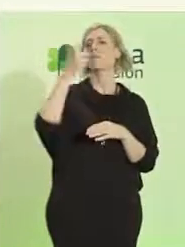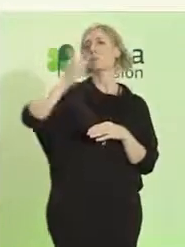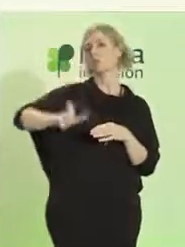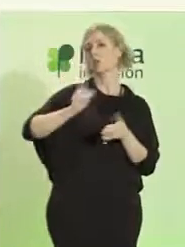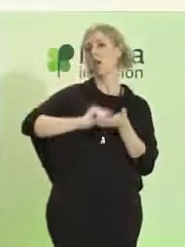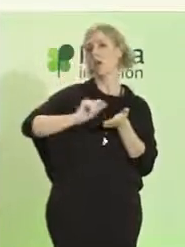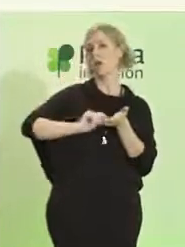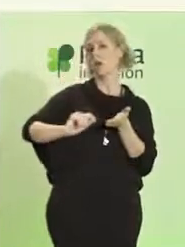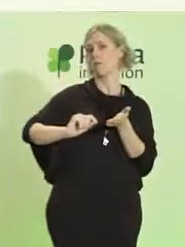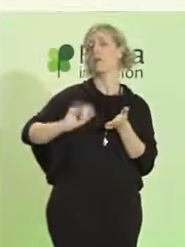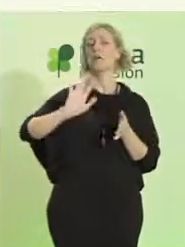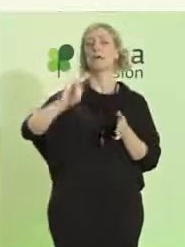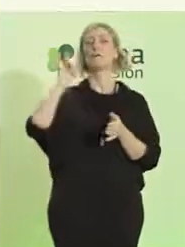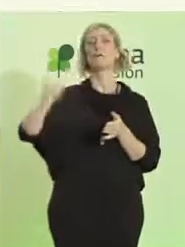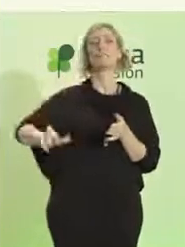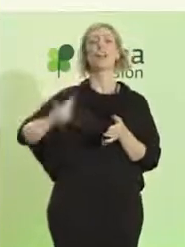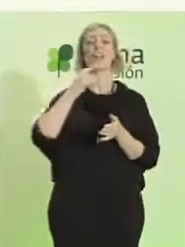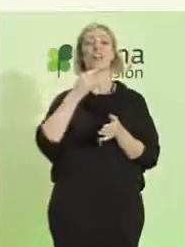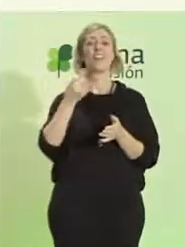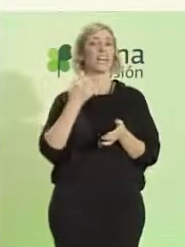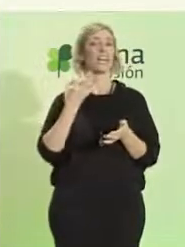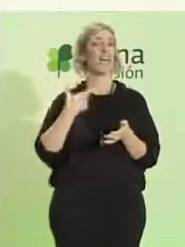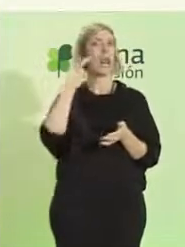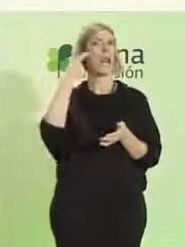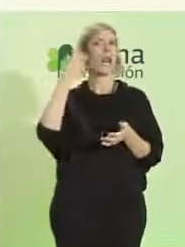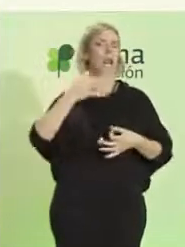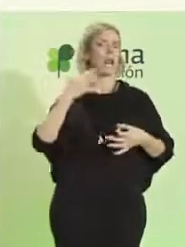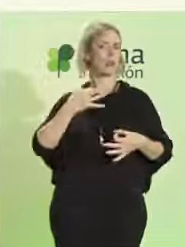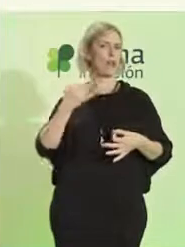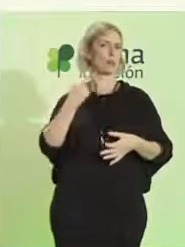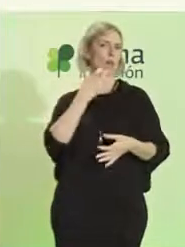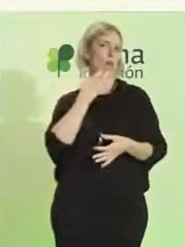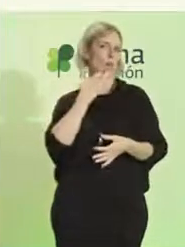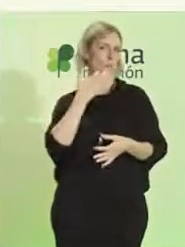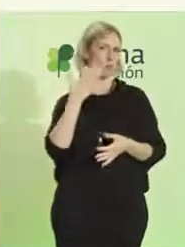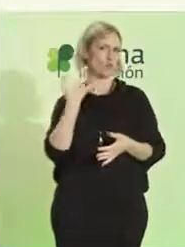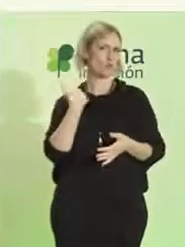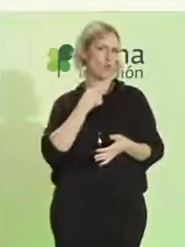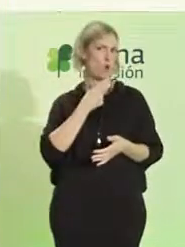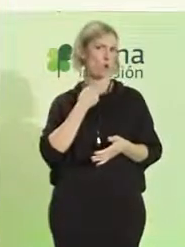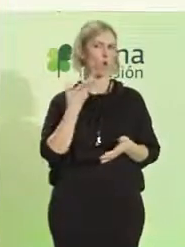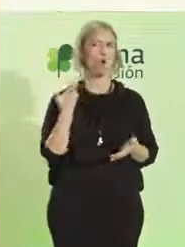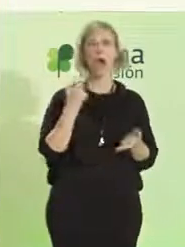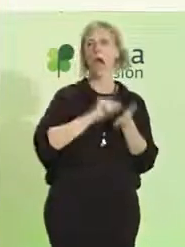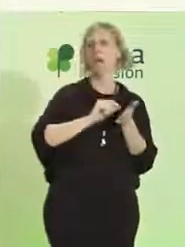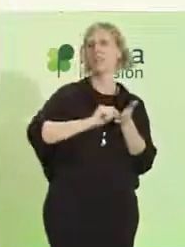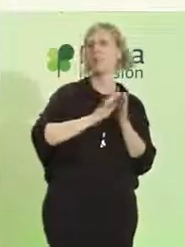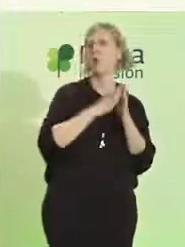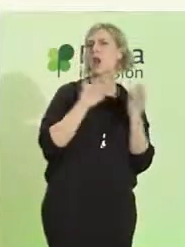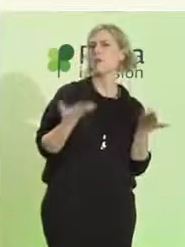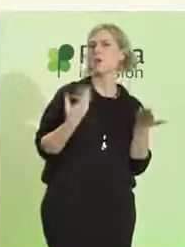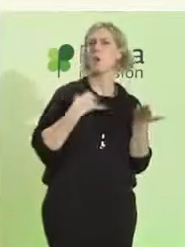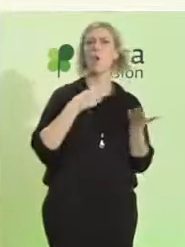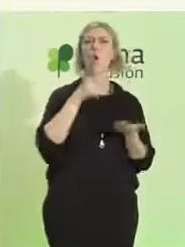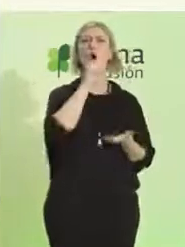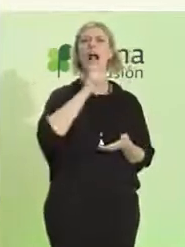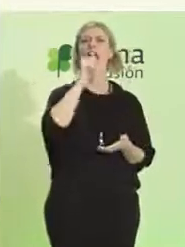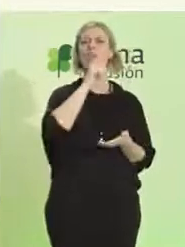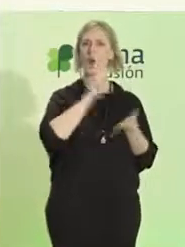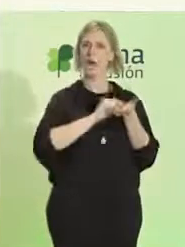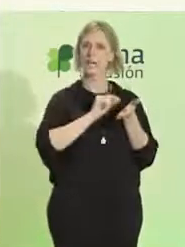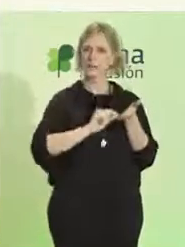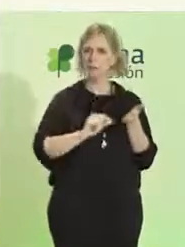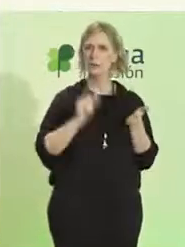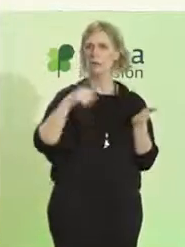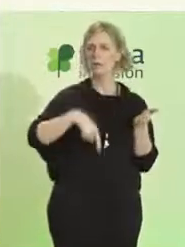que, en realidad, cuando yo, por ejemplo, como supuesto autor, escribo un libro o compongo una canción, en el